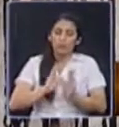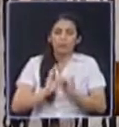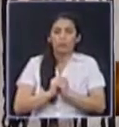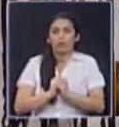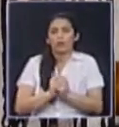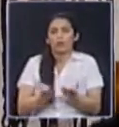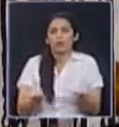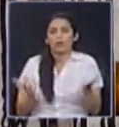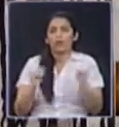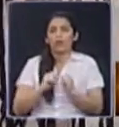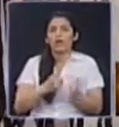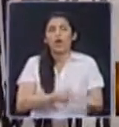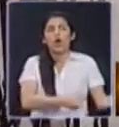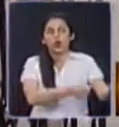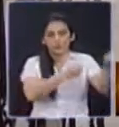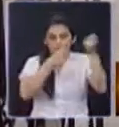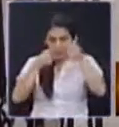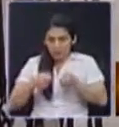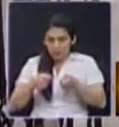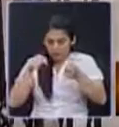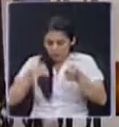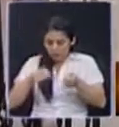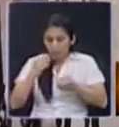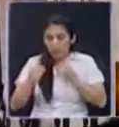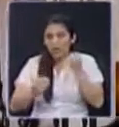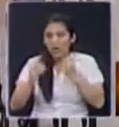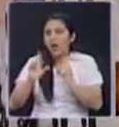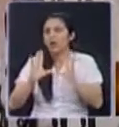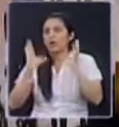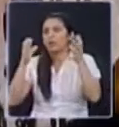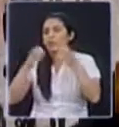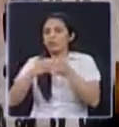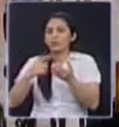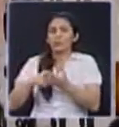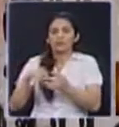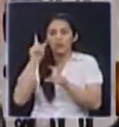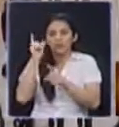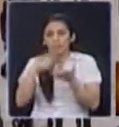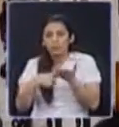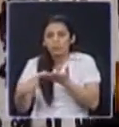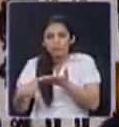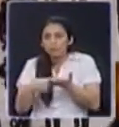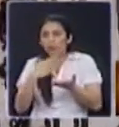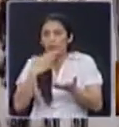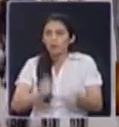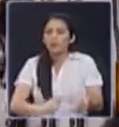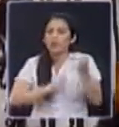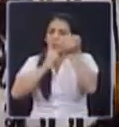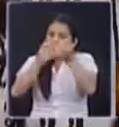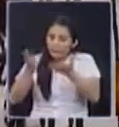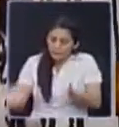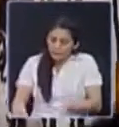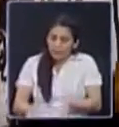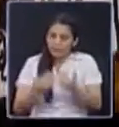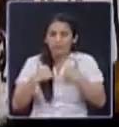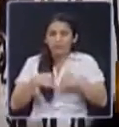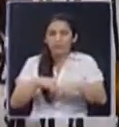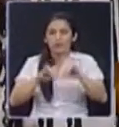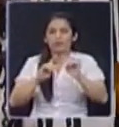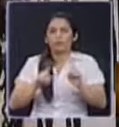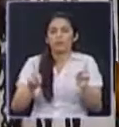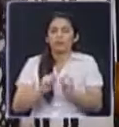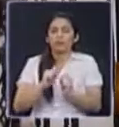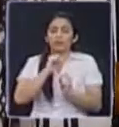al CAL y el CAL remitirá a la Comisión de Fiscalización para que exista, pues ahí las pruebas de cargo y descargo si se diera el caso. Yo no conozco el documento que